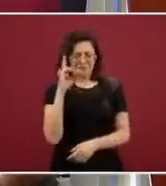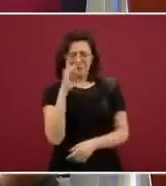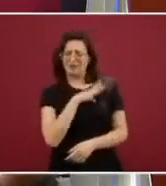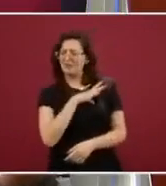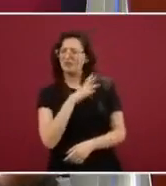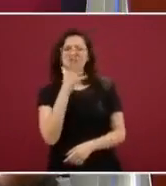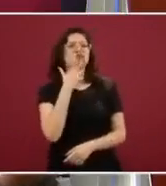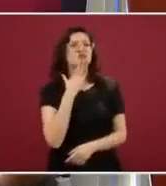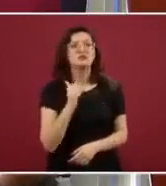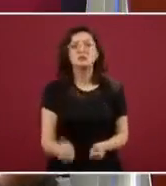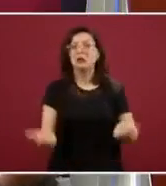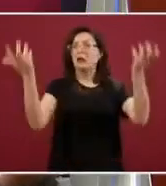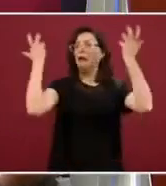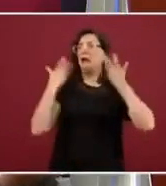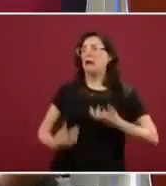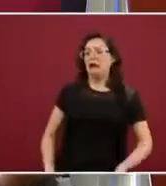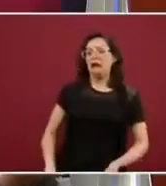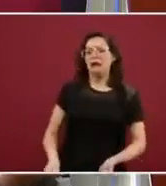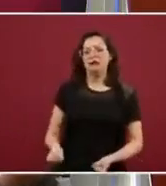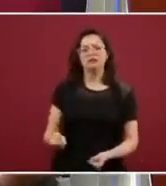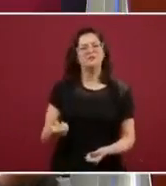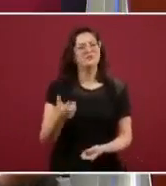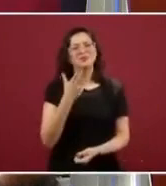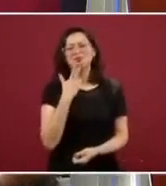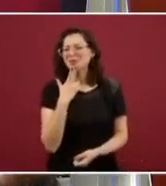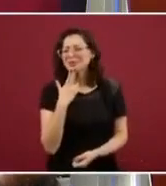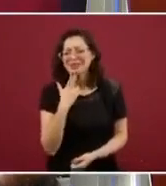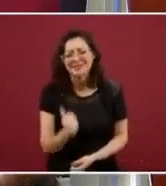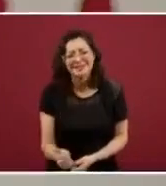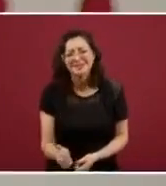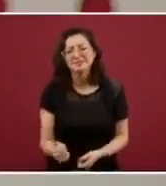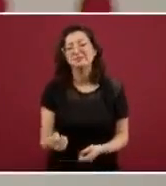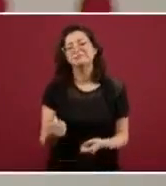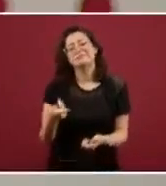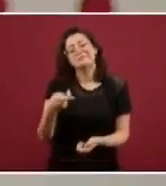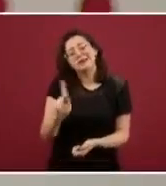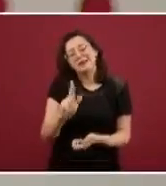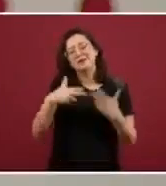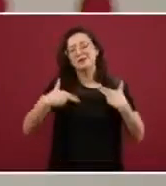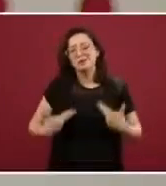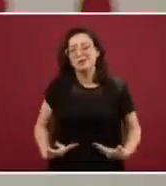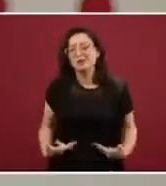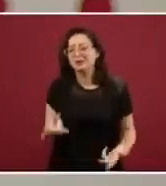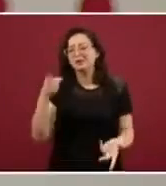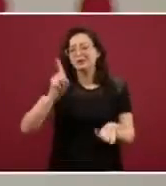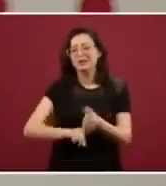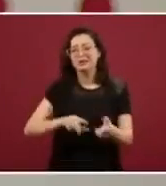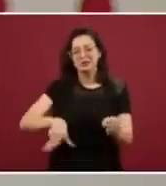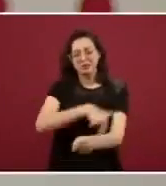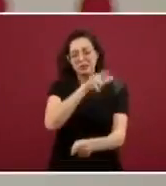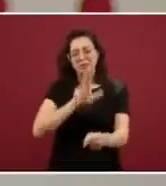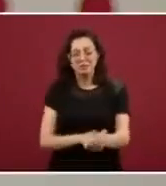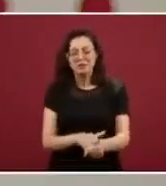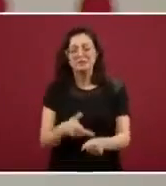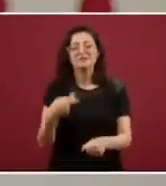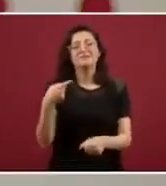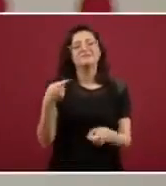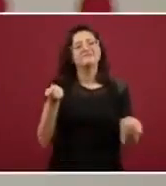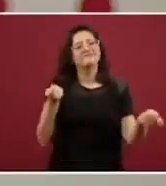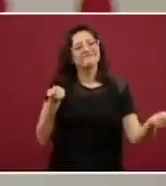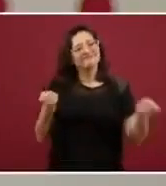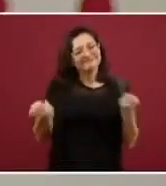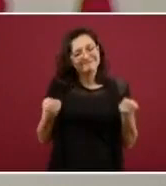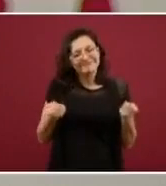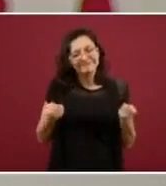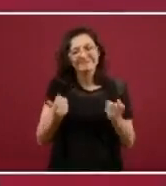sirve el pánico, pero es una reacción natural. Entonces, tenemos que bajarle al miedo para situarnos